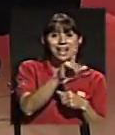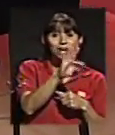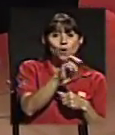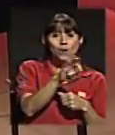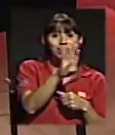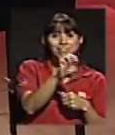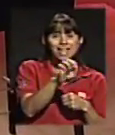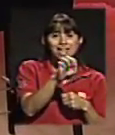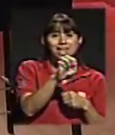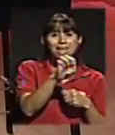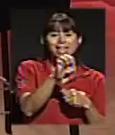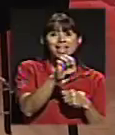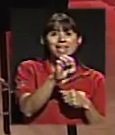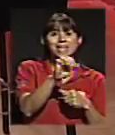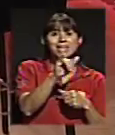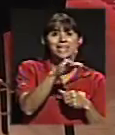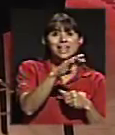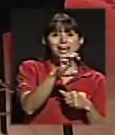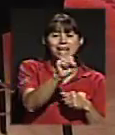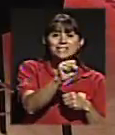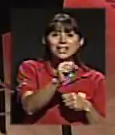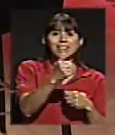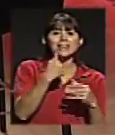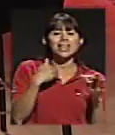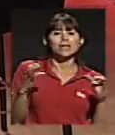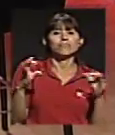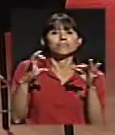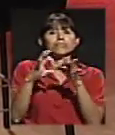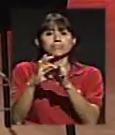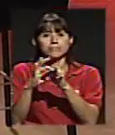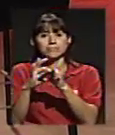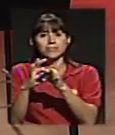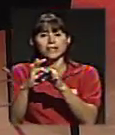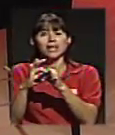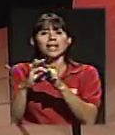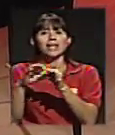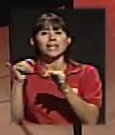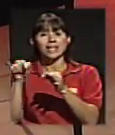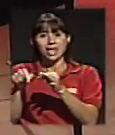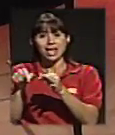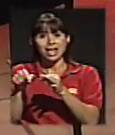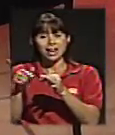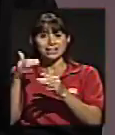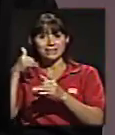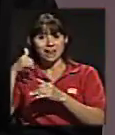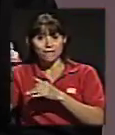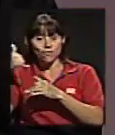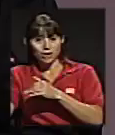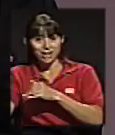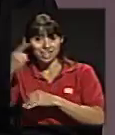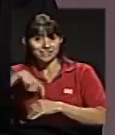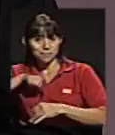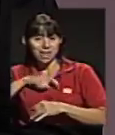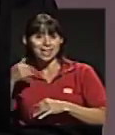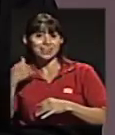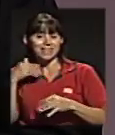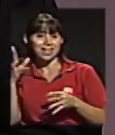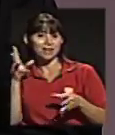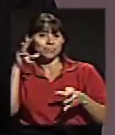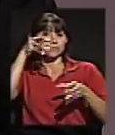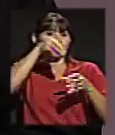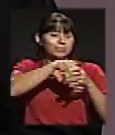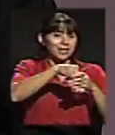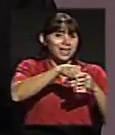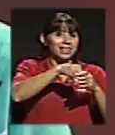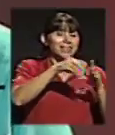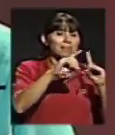cual Telefónica tiene puestos de venta dentro de los almacenes del Corte Inglés en España. Entonces, eso es una